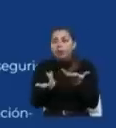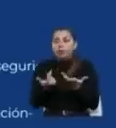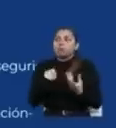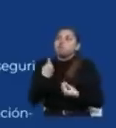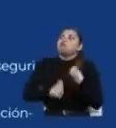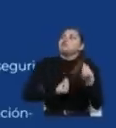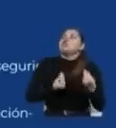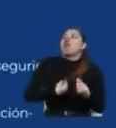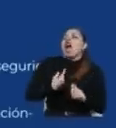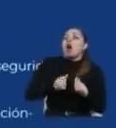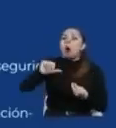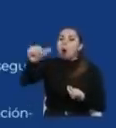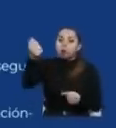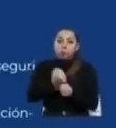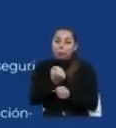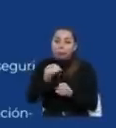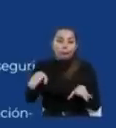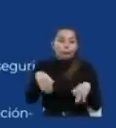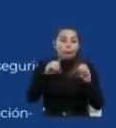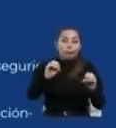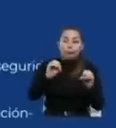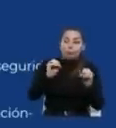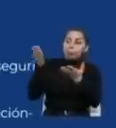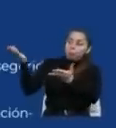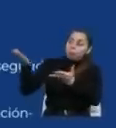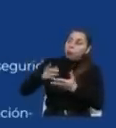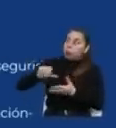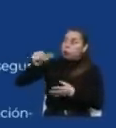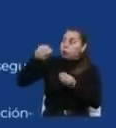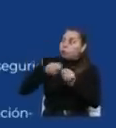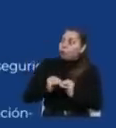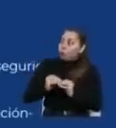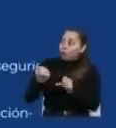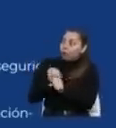hambre. Y el Estado no les ha dado alternativa.